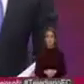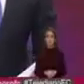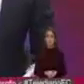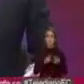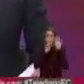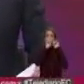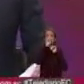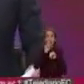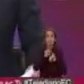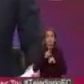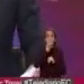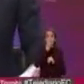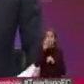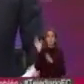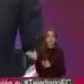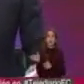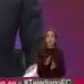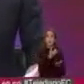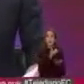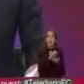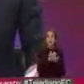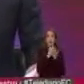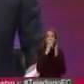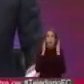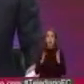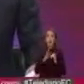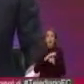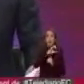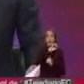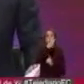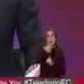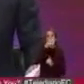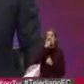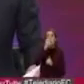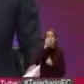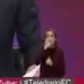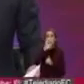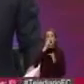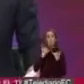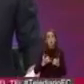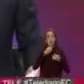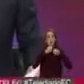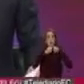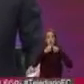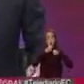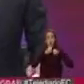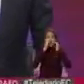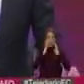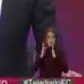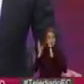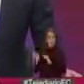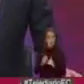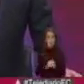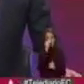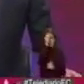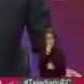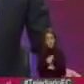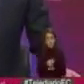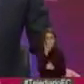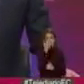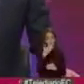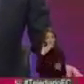De la mañana, 21 minutos, el economista José Hidalgo, director general de Cordes, nos acompaña esta mañana aquí en Telediario. Buenos días,